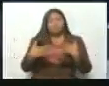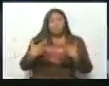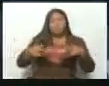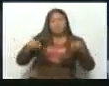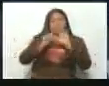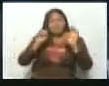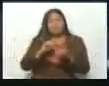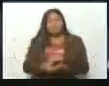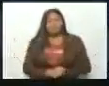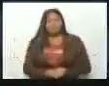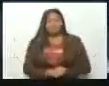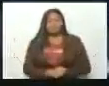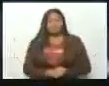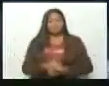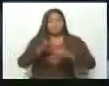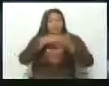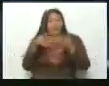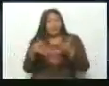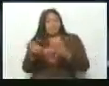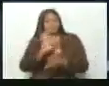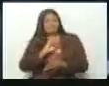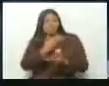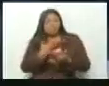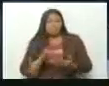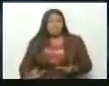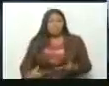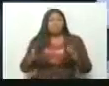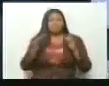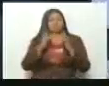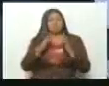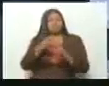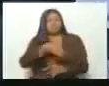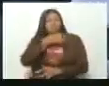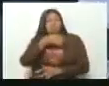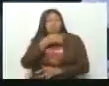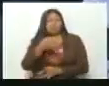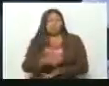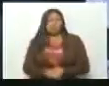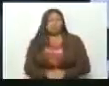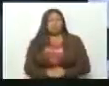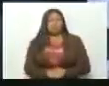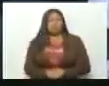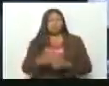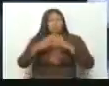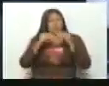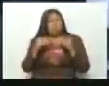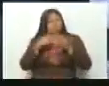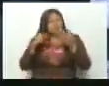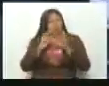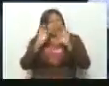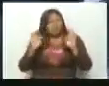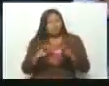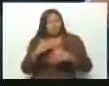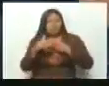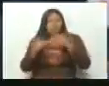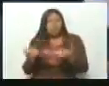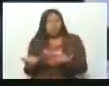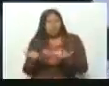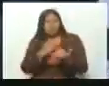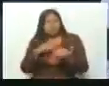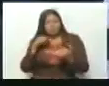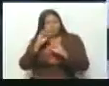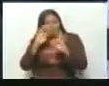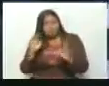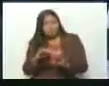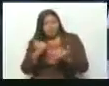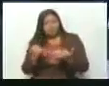disfrutar de la agenda del presidente a través de las redes sociales, después basábamos todo el material empaquetadito para los